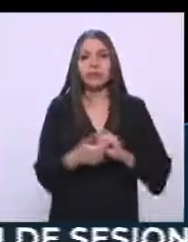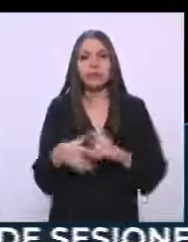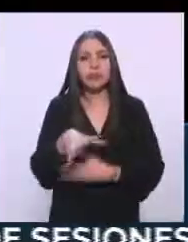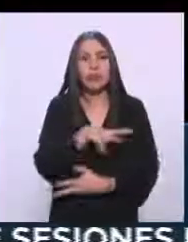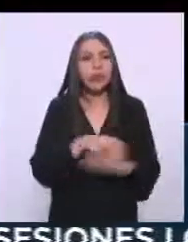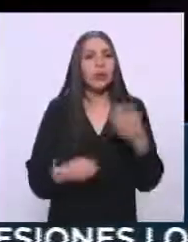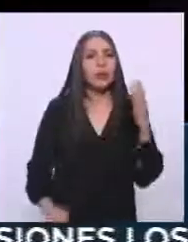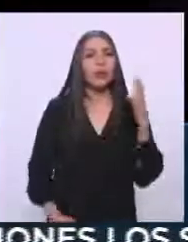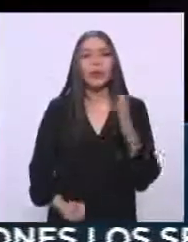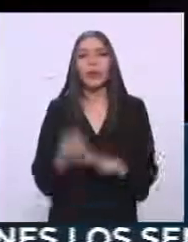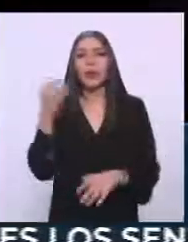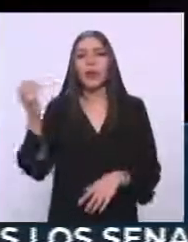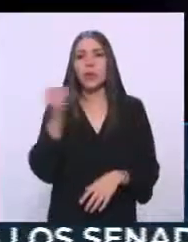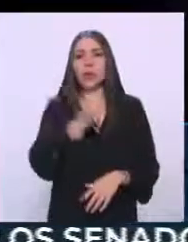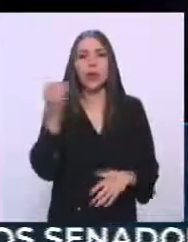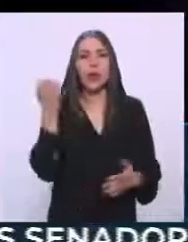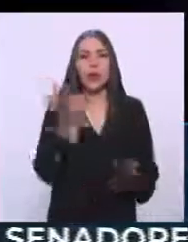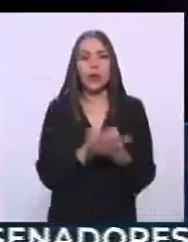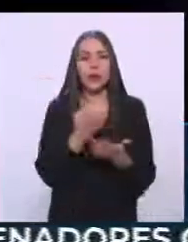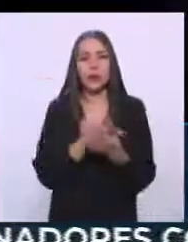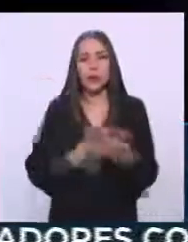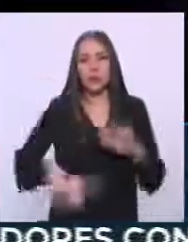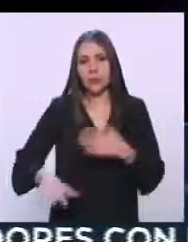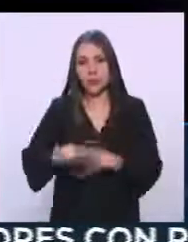orden económico impuesto a sangre y fuego en el país.